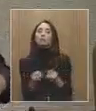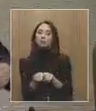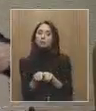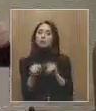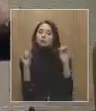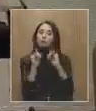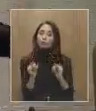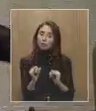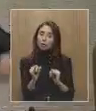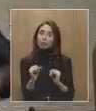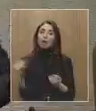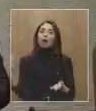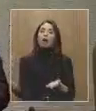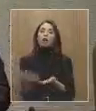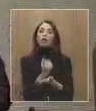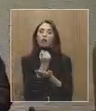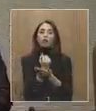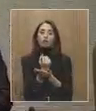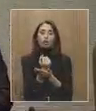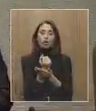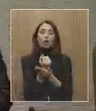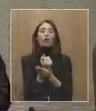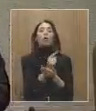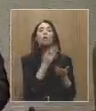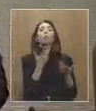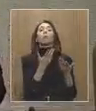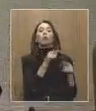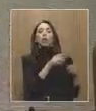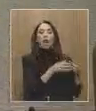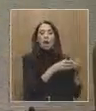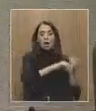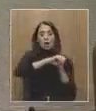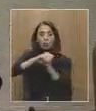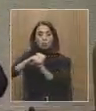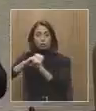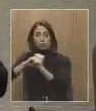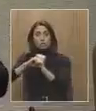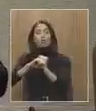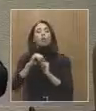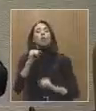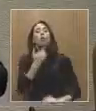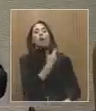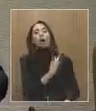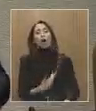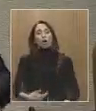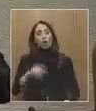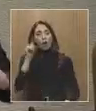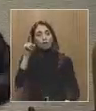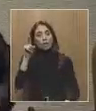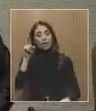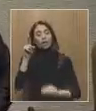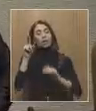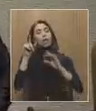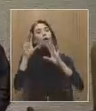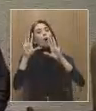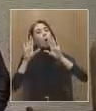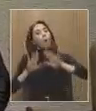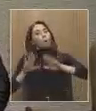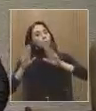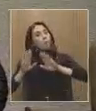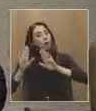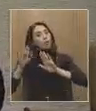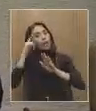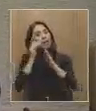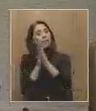modos, logró, por efecto de la oposición, que el gobierno moderara